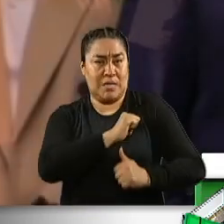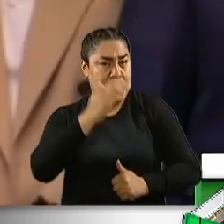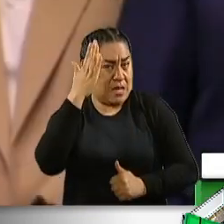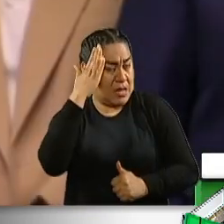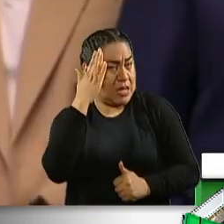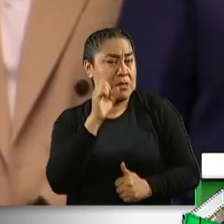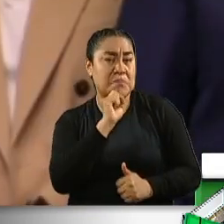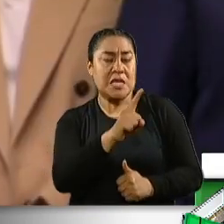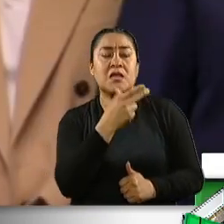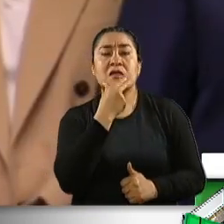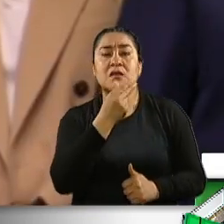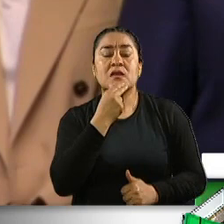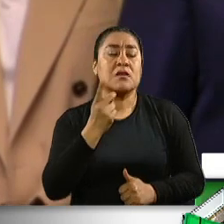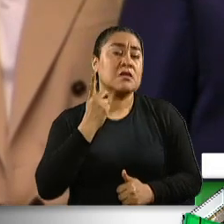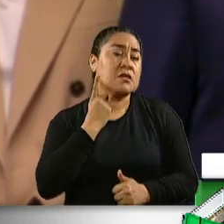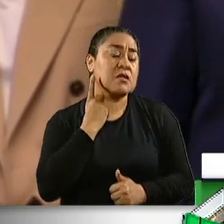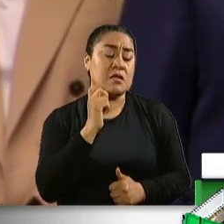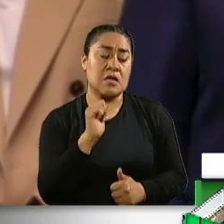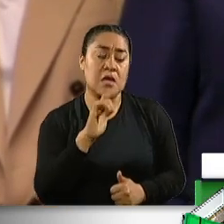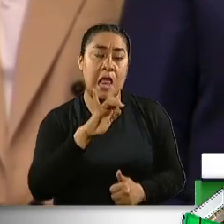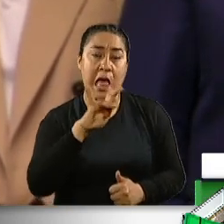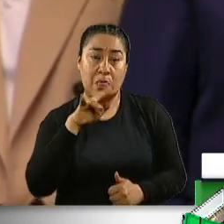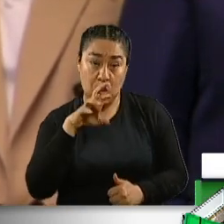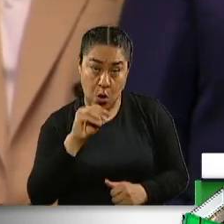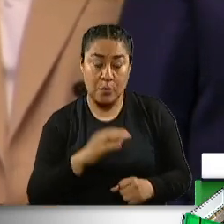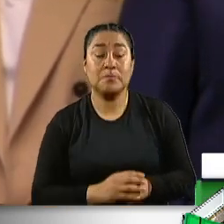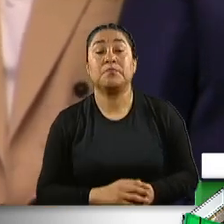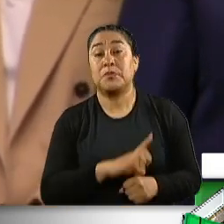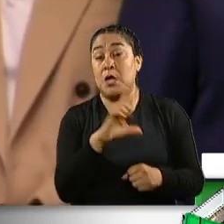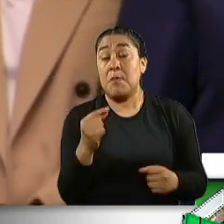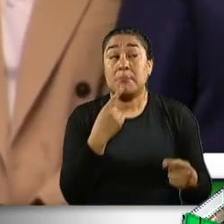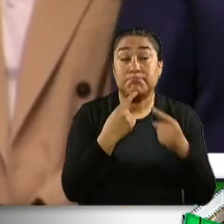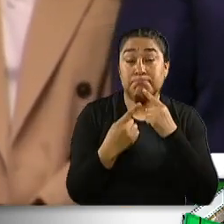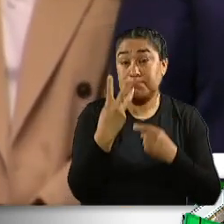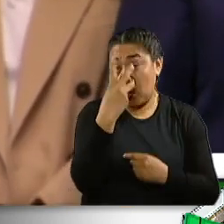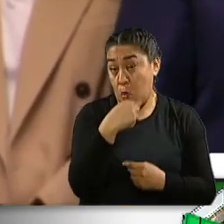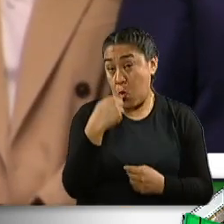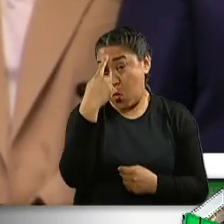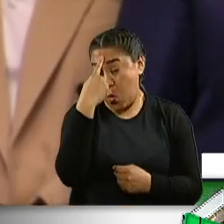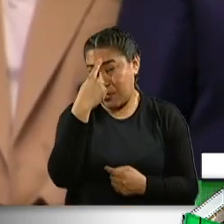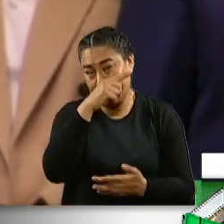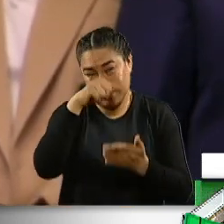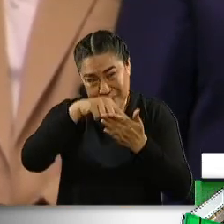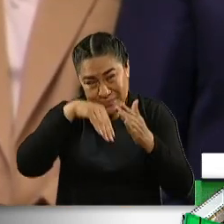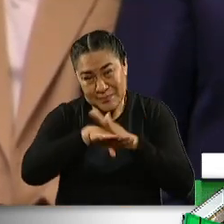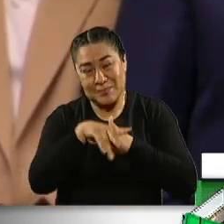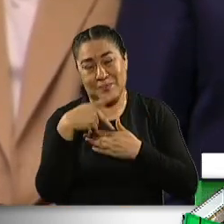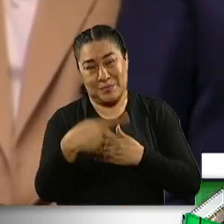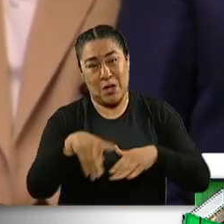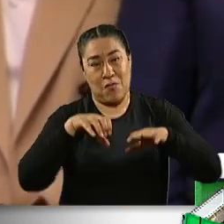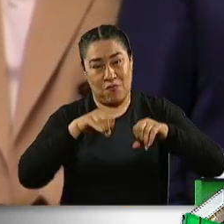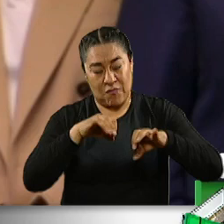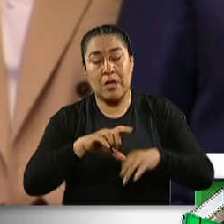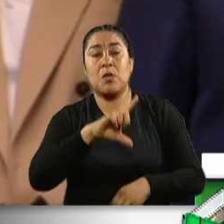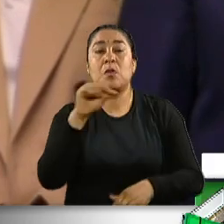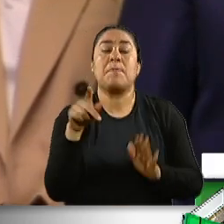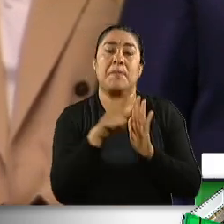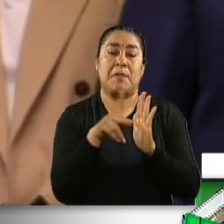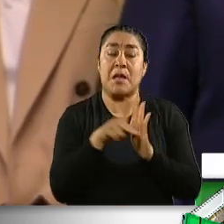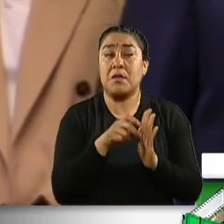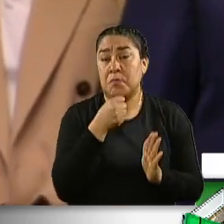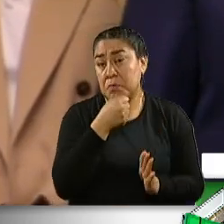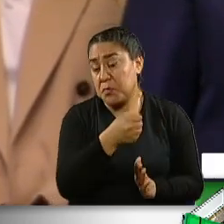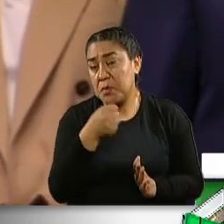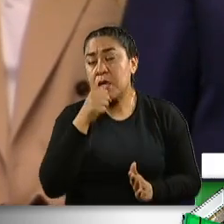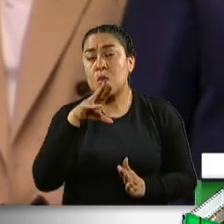partido, el también diputado Alejandro Moreno. Luego de este encuentro, que duró más de 3 horas en el CEN de ese partido, en conferencia de prensa, Moreno